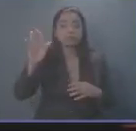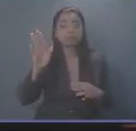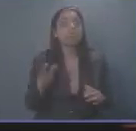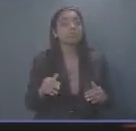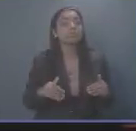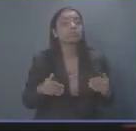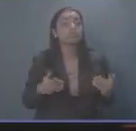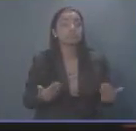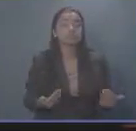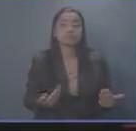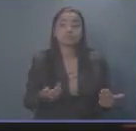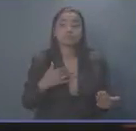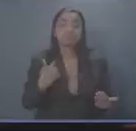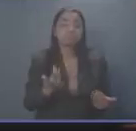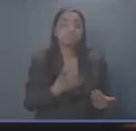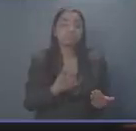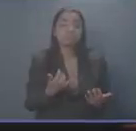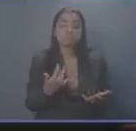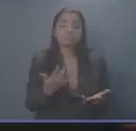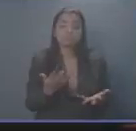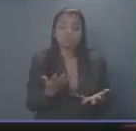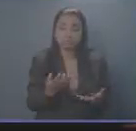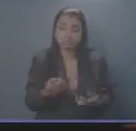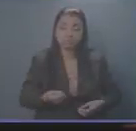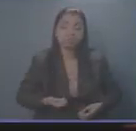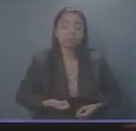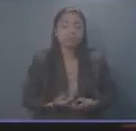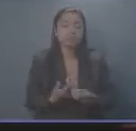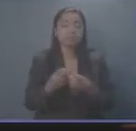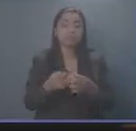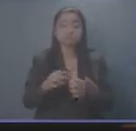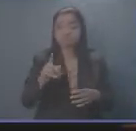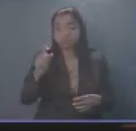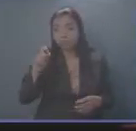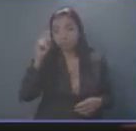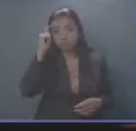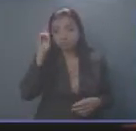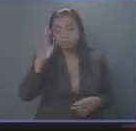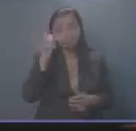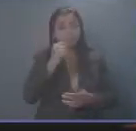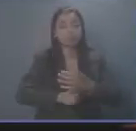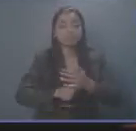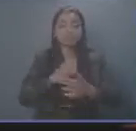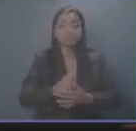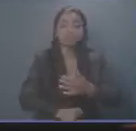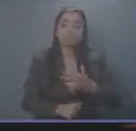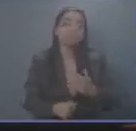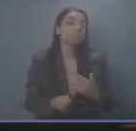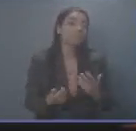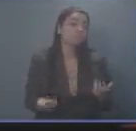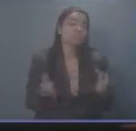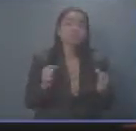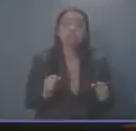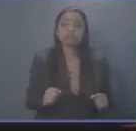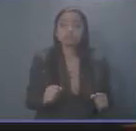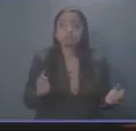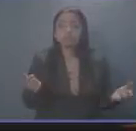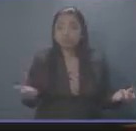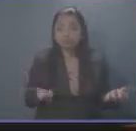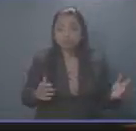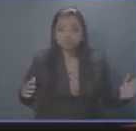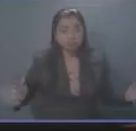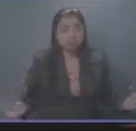eso que no quisimos dejar pasar la oportunidad de reconocer ese esfuerzo, ese trabajo organizado que están realizando